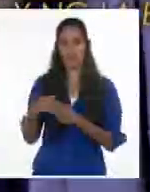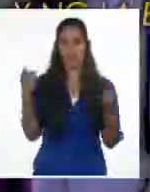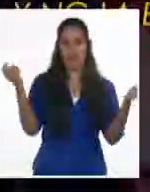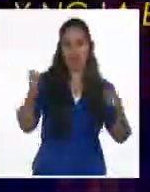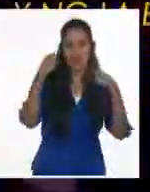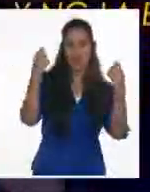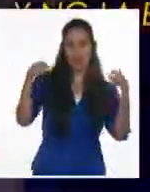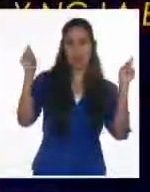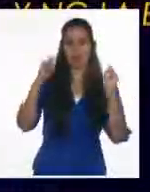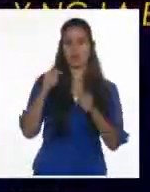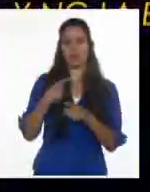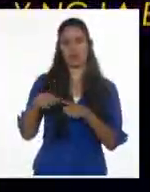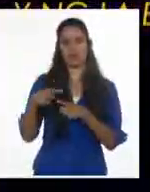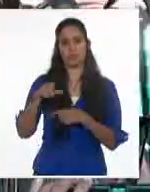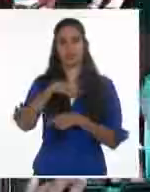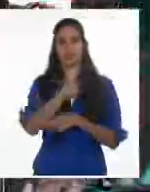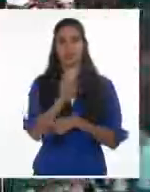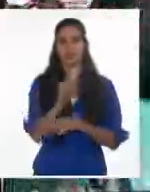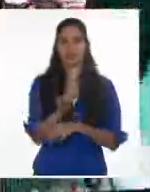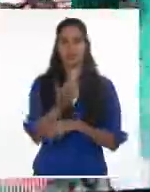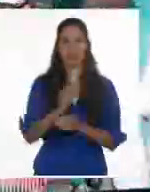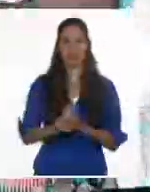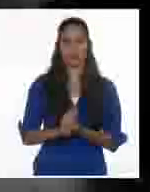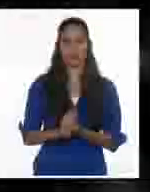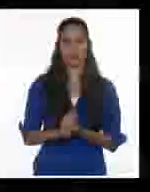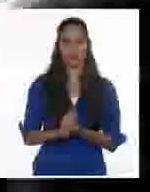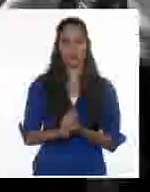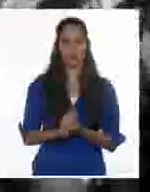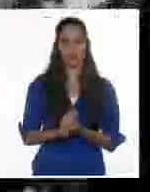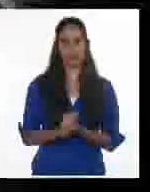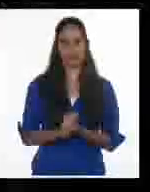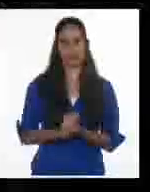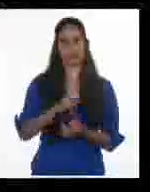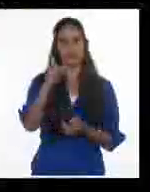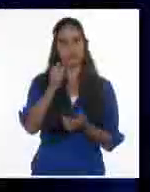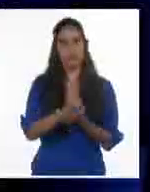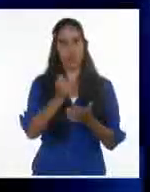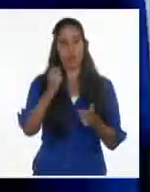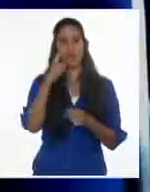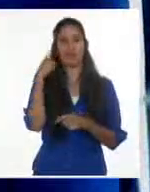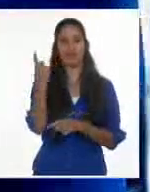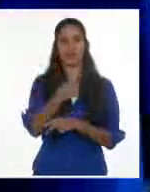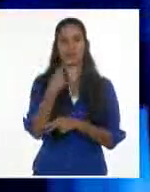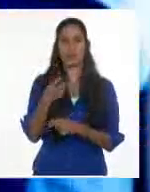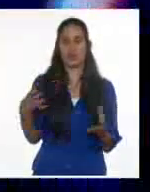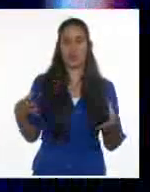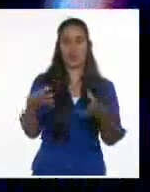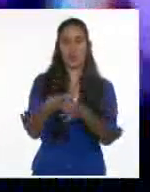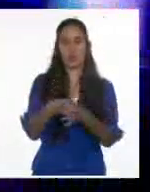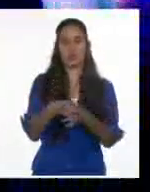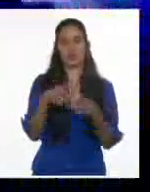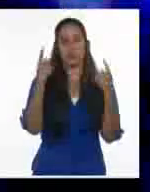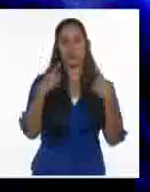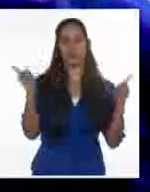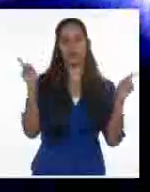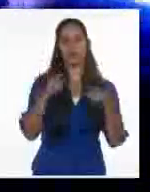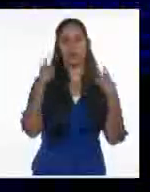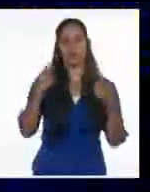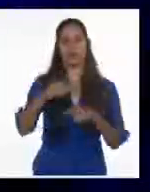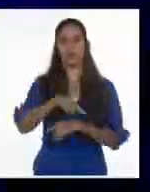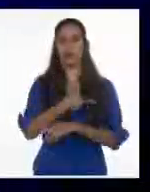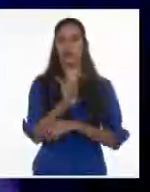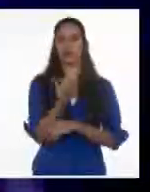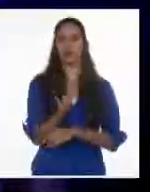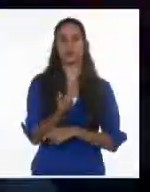MB Producciones. La agencia Paradiso es el receptivo oficial y cuenta con el apoyo del Instituto Cubano de la Música, el Ministerio de Cultura y